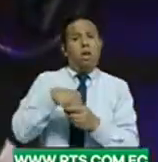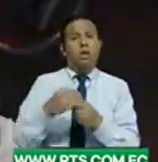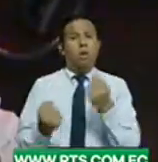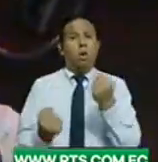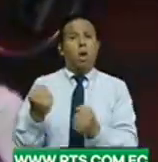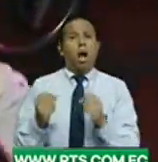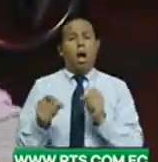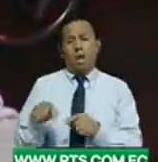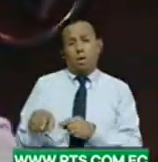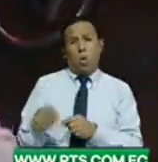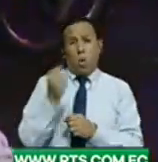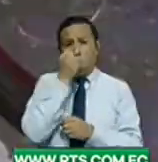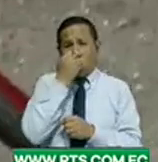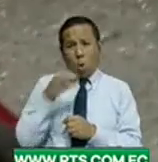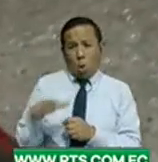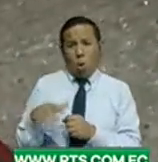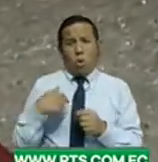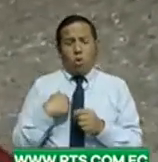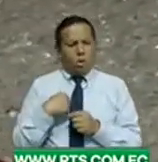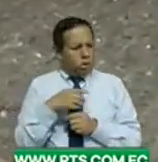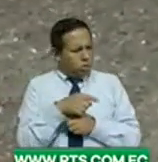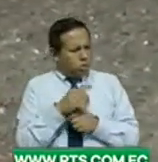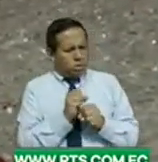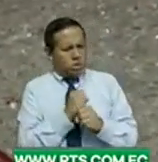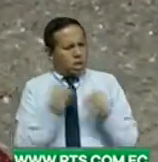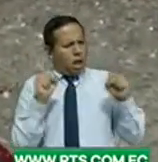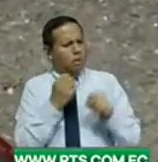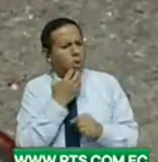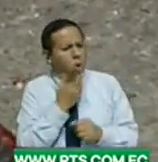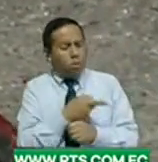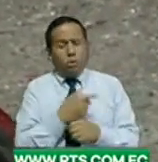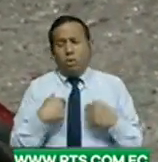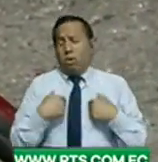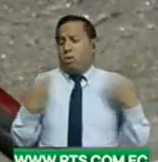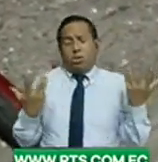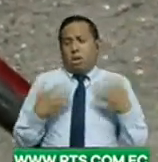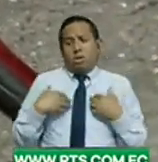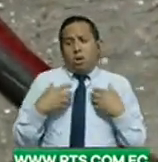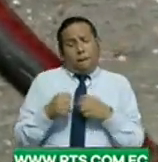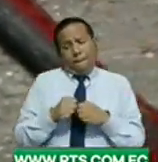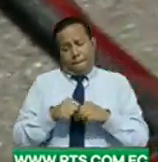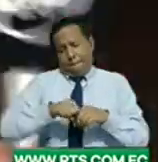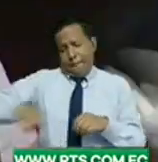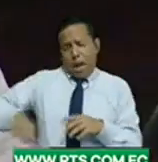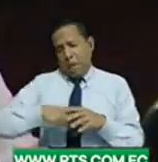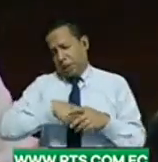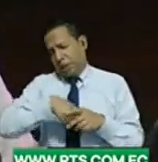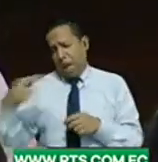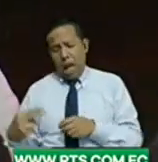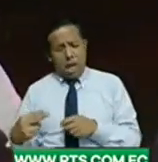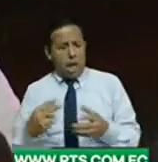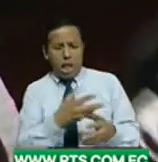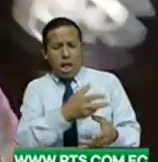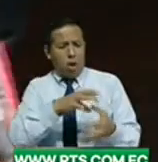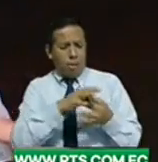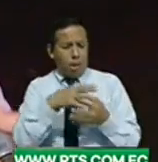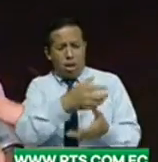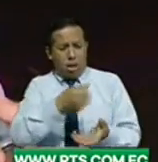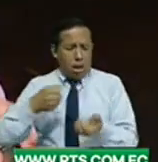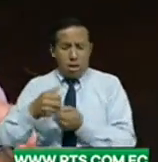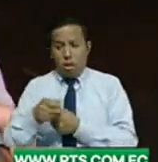un espacio y yo me jalé y salí primero y comencé a hablar a mis otros compañeros. ¿Estás agradecido por estar con vida? Claro.